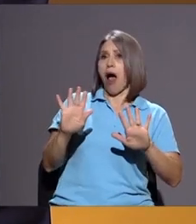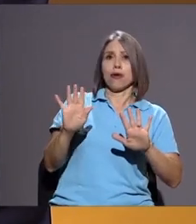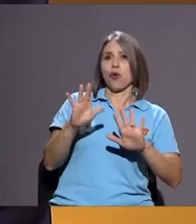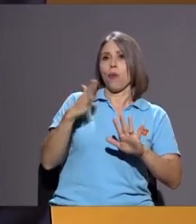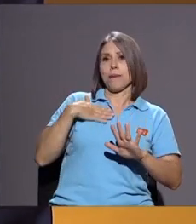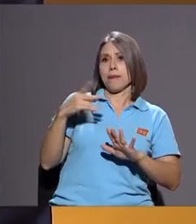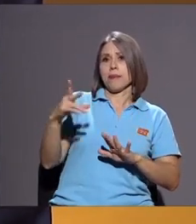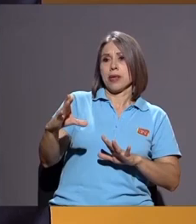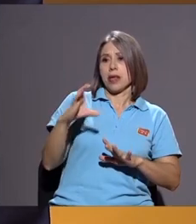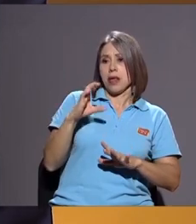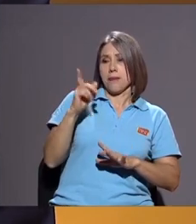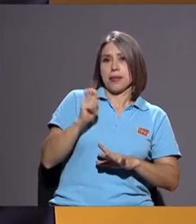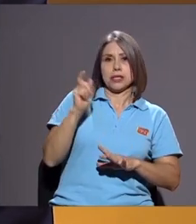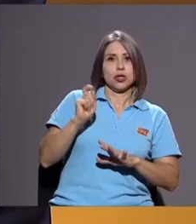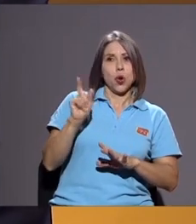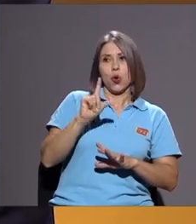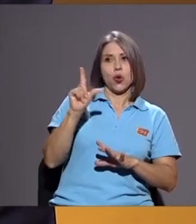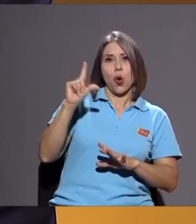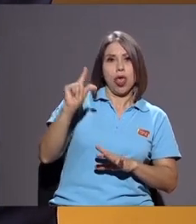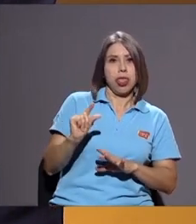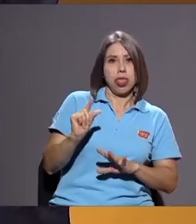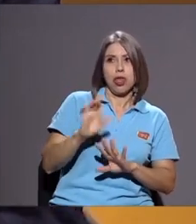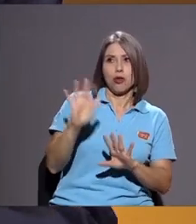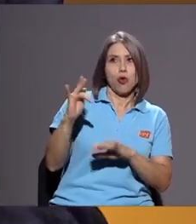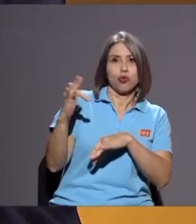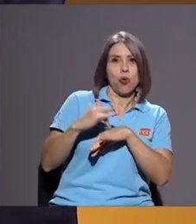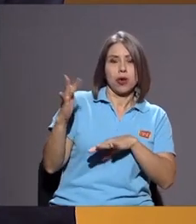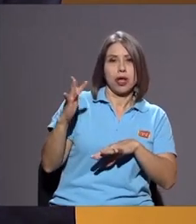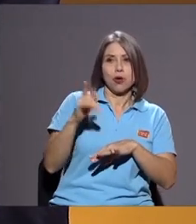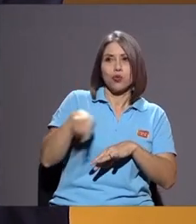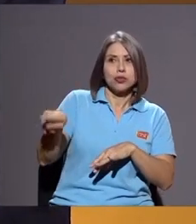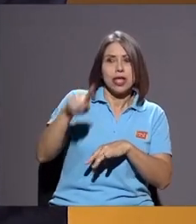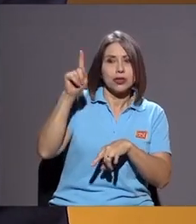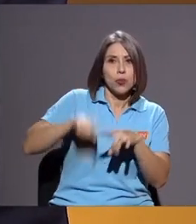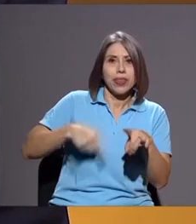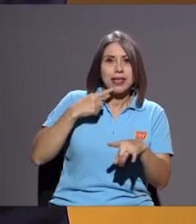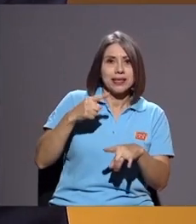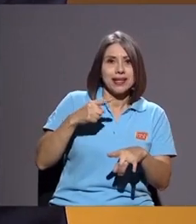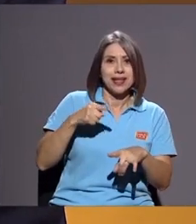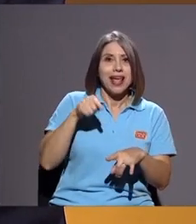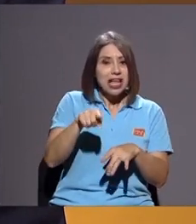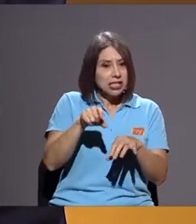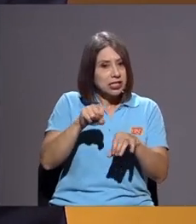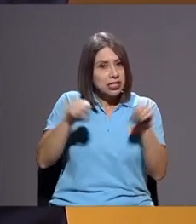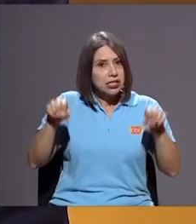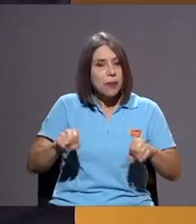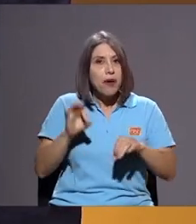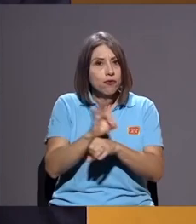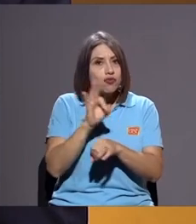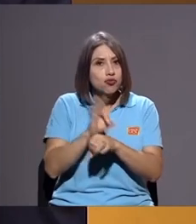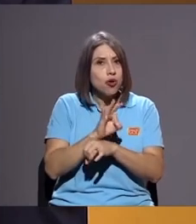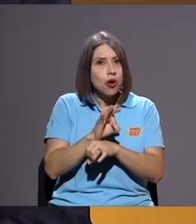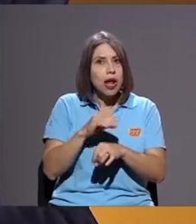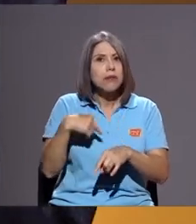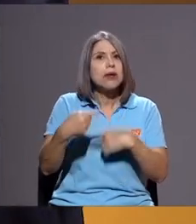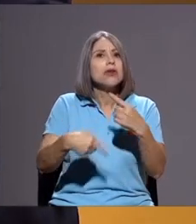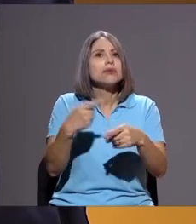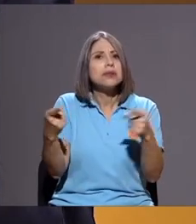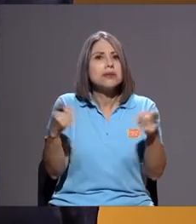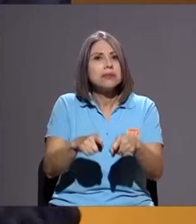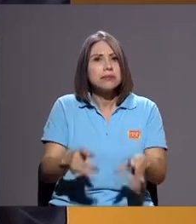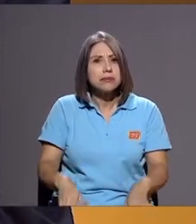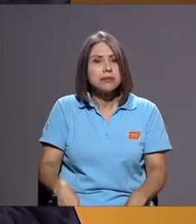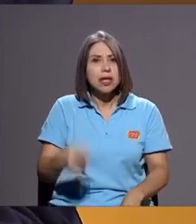ustedes no tiene nada que venir a decir aquí este sistema funciona hasta que deja de funcionar y lo que estamos haciendo es